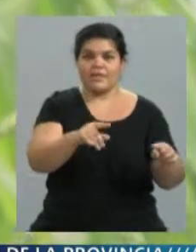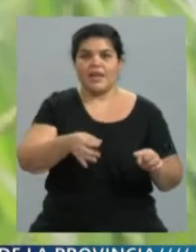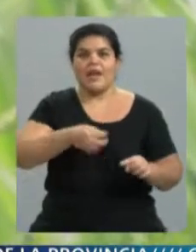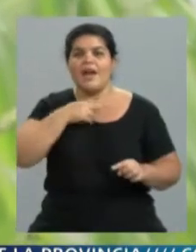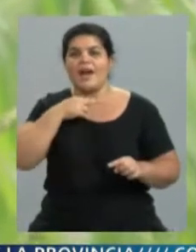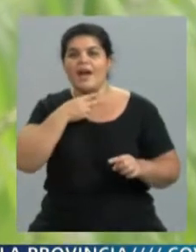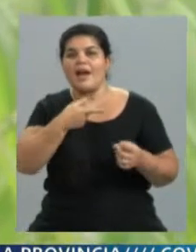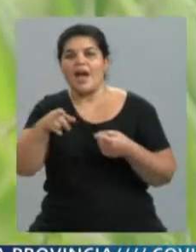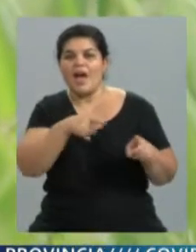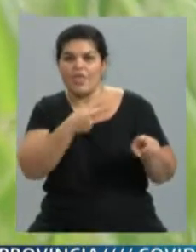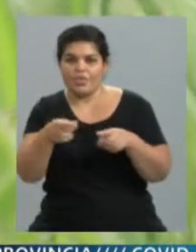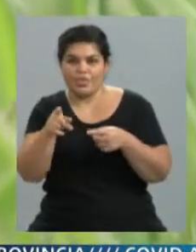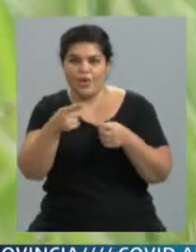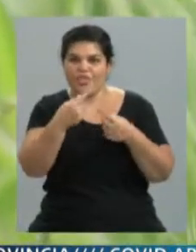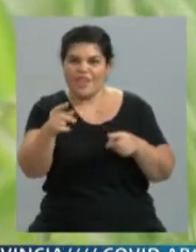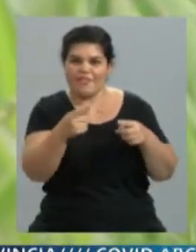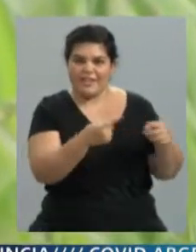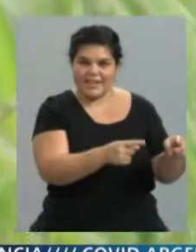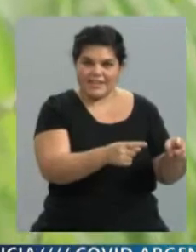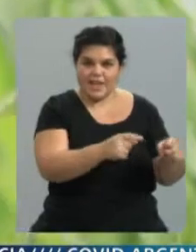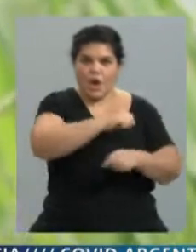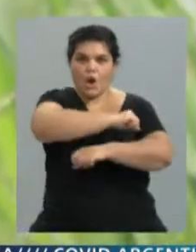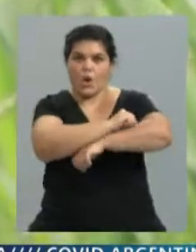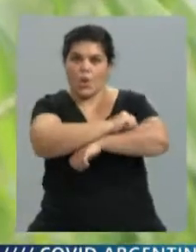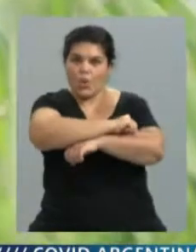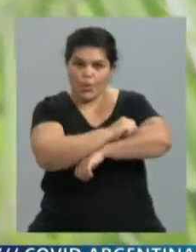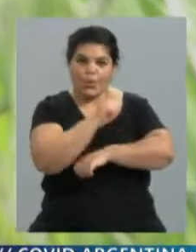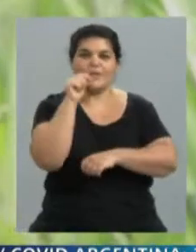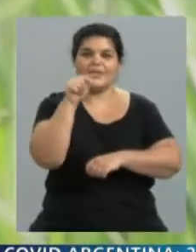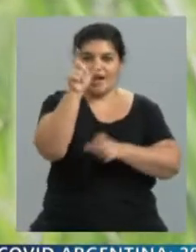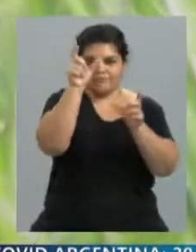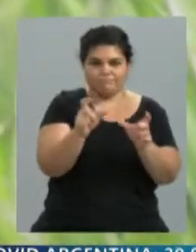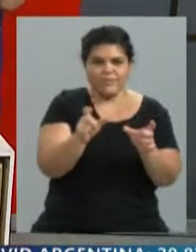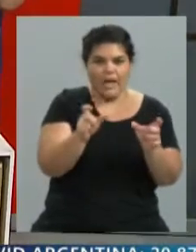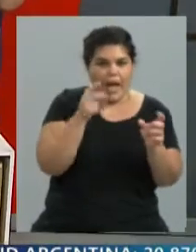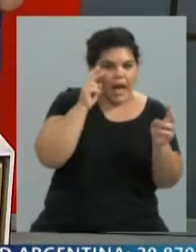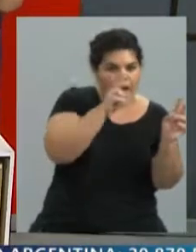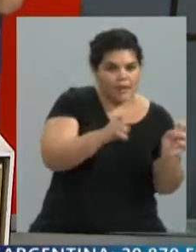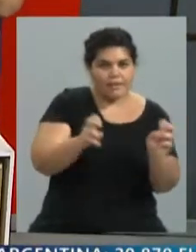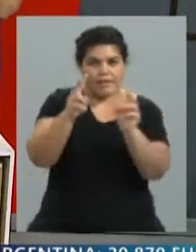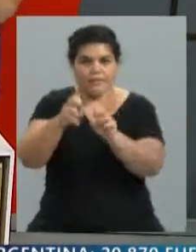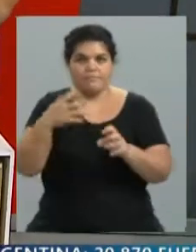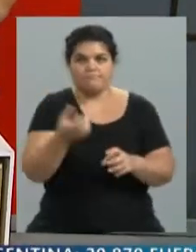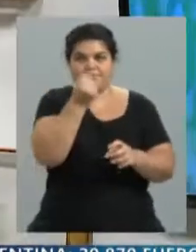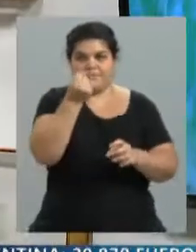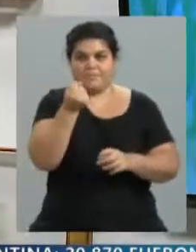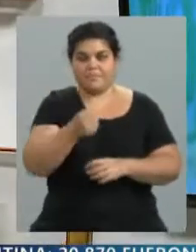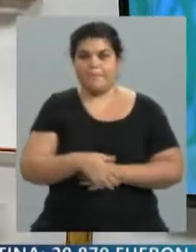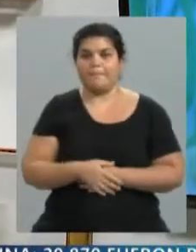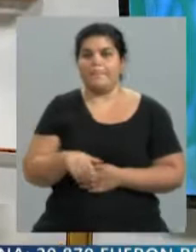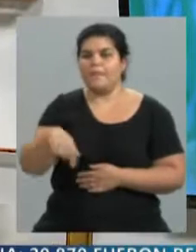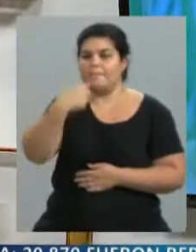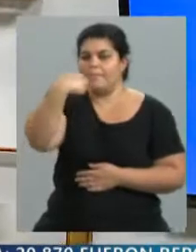es como, por el comportamiento, pudieron realizarse esta especiación rápida. Soledad, te quería hacer una consulta porque